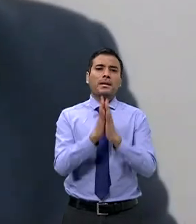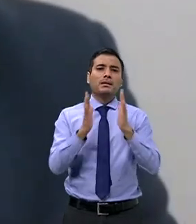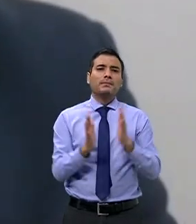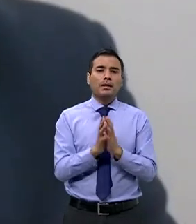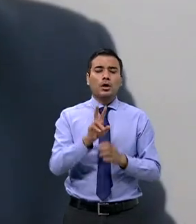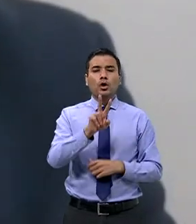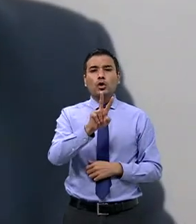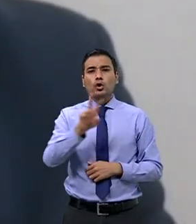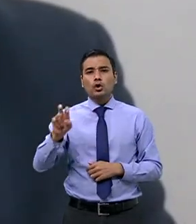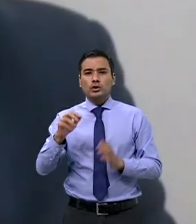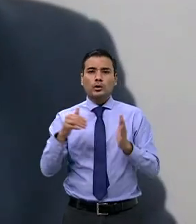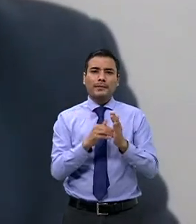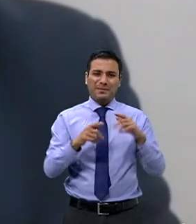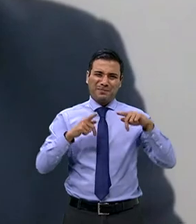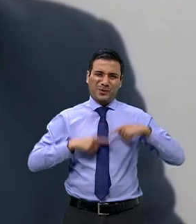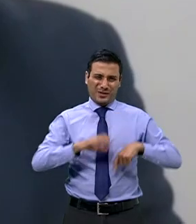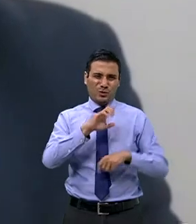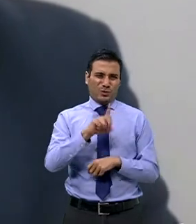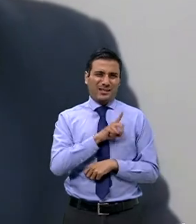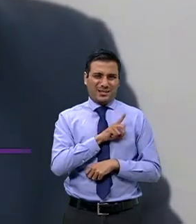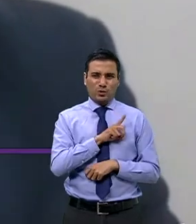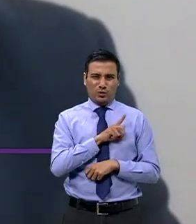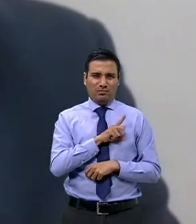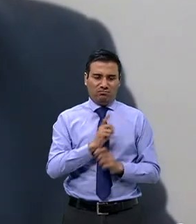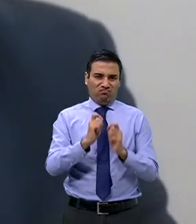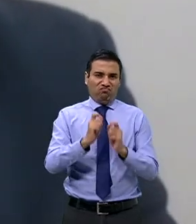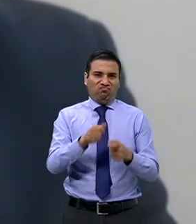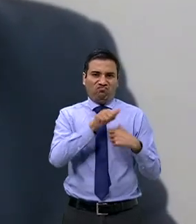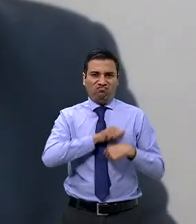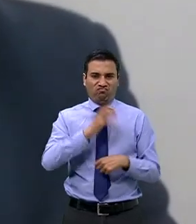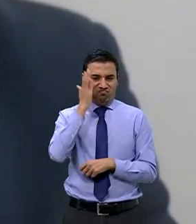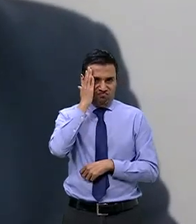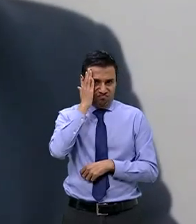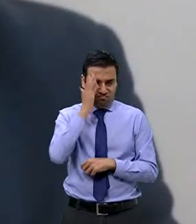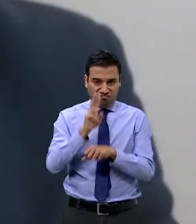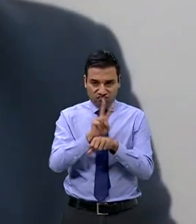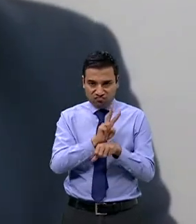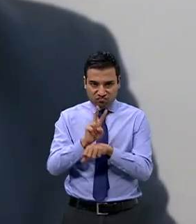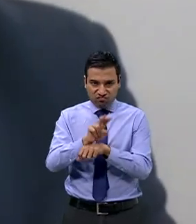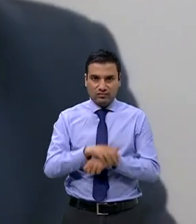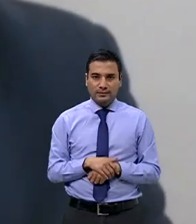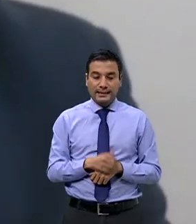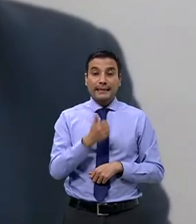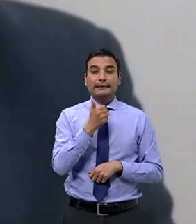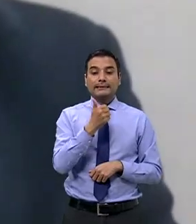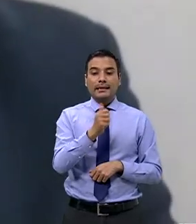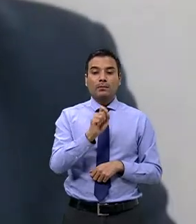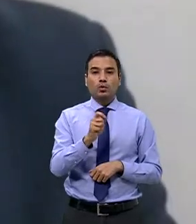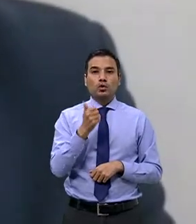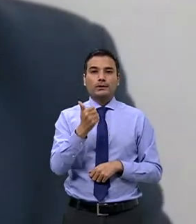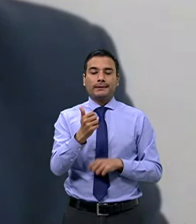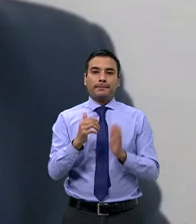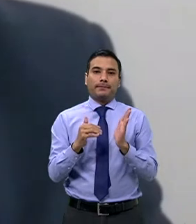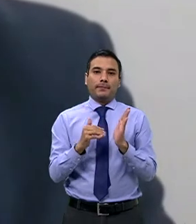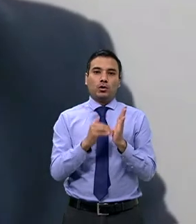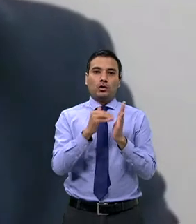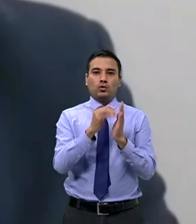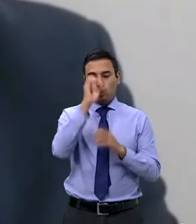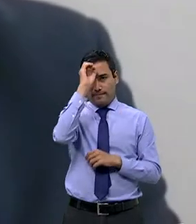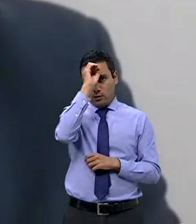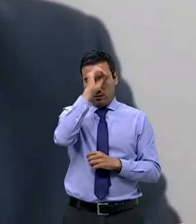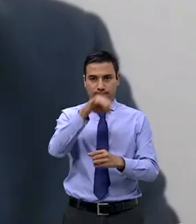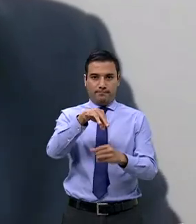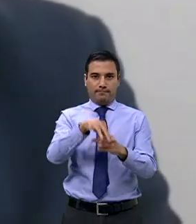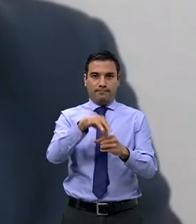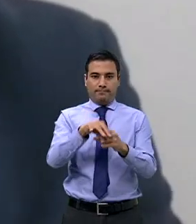200 mil ciudadanos justo para estas mesas y se emitieron 6.6 millones de opiniones